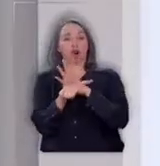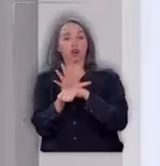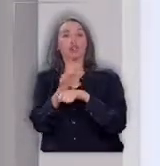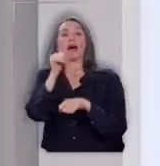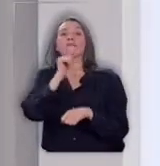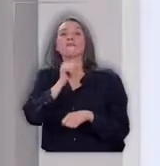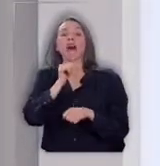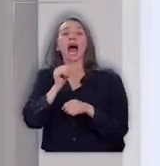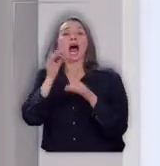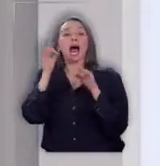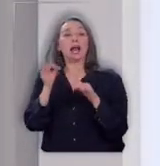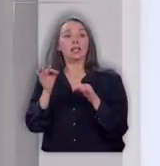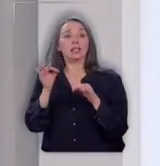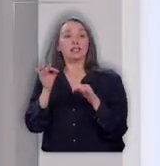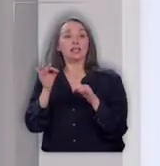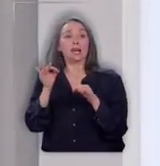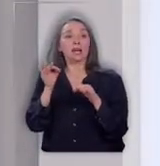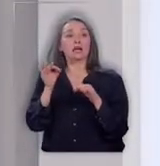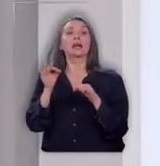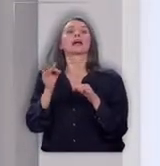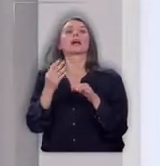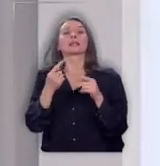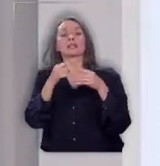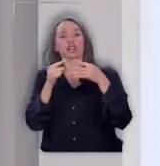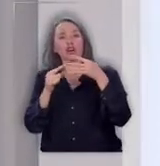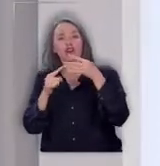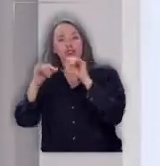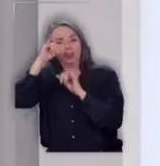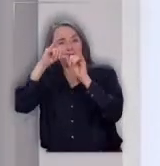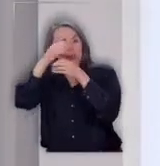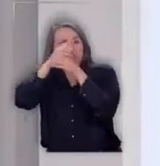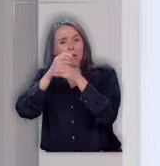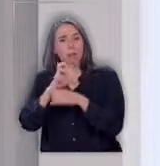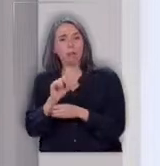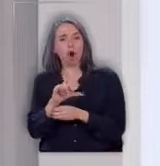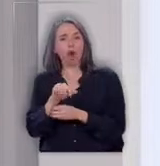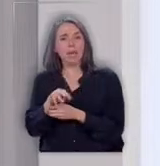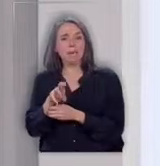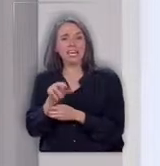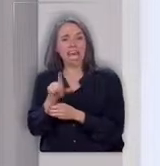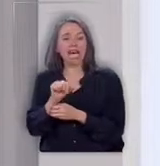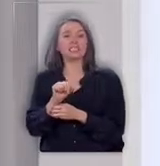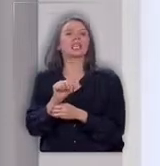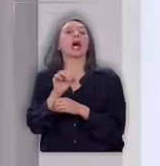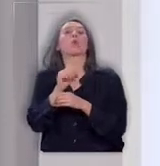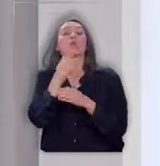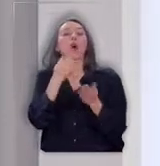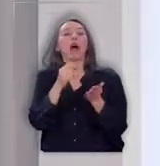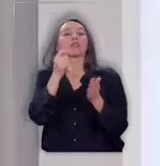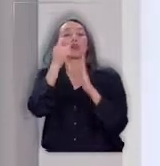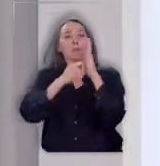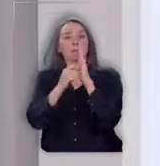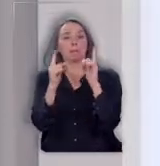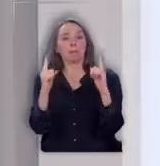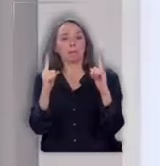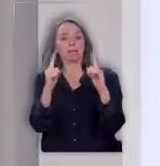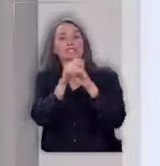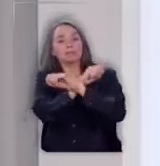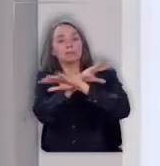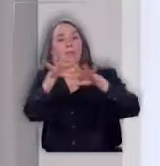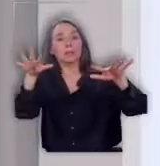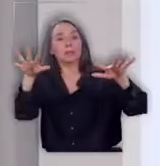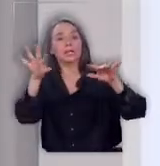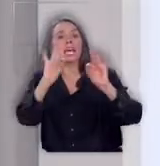confirmación por una reacción de cadena de polimerasa en periodo de epidémico en periodo epidémico